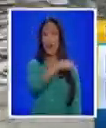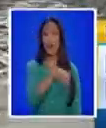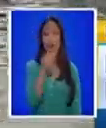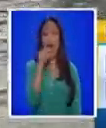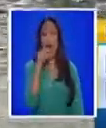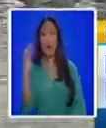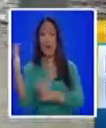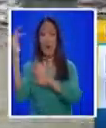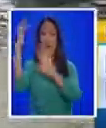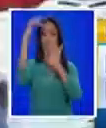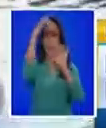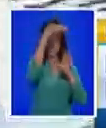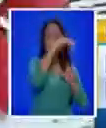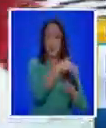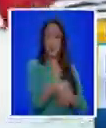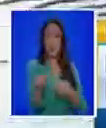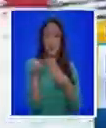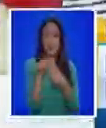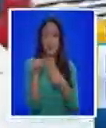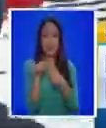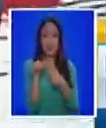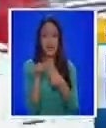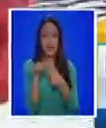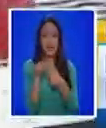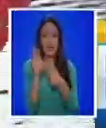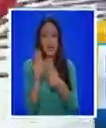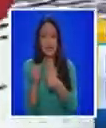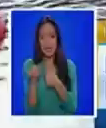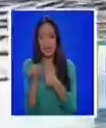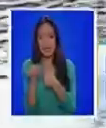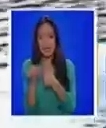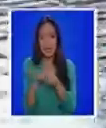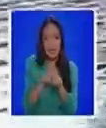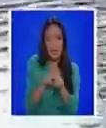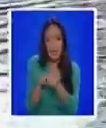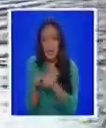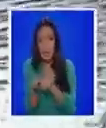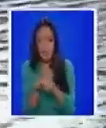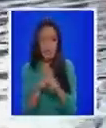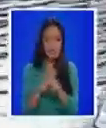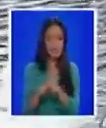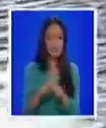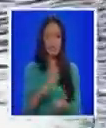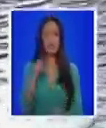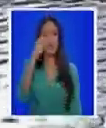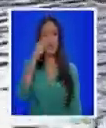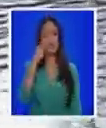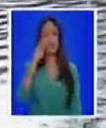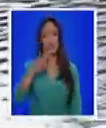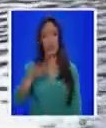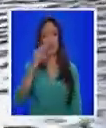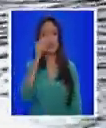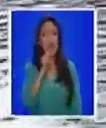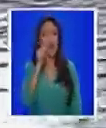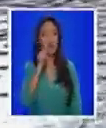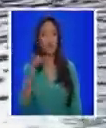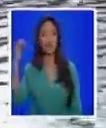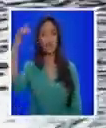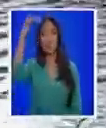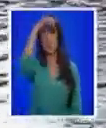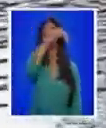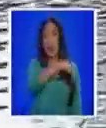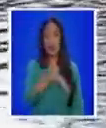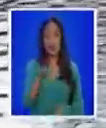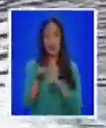sigue la ronda, pero cerquita, casi codo a codo, pero no. Se adelanta el Comité del Pueblo justo en el Arco del Amor.